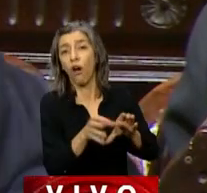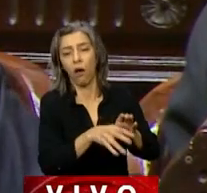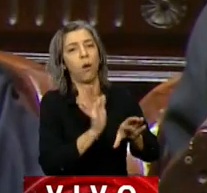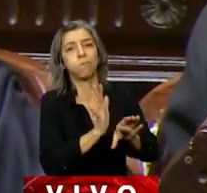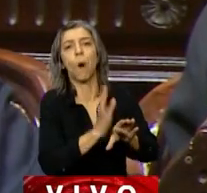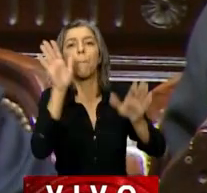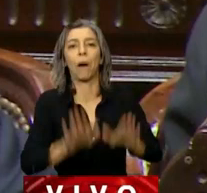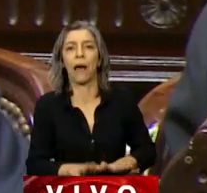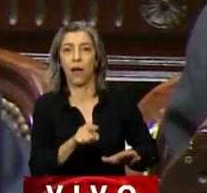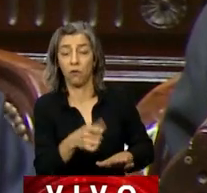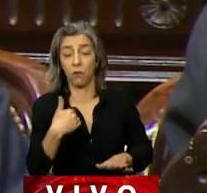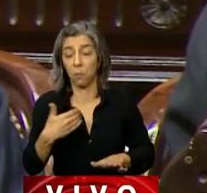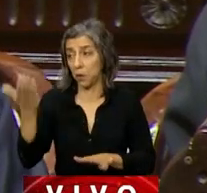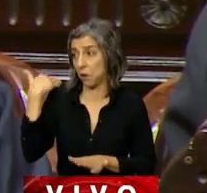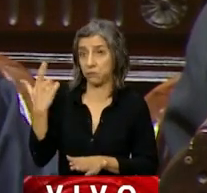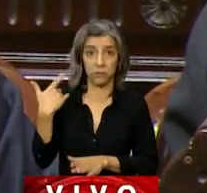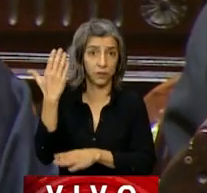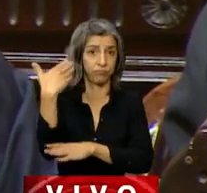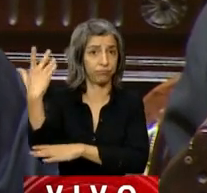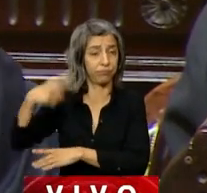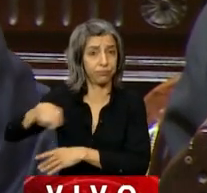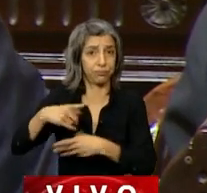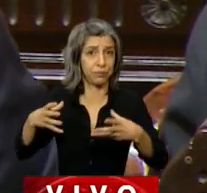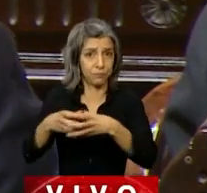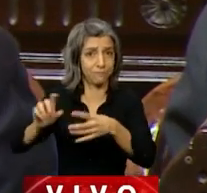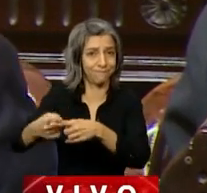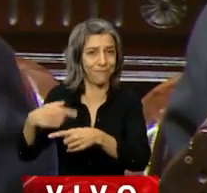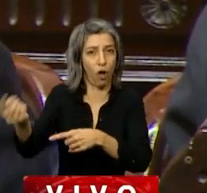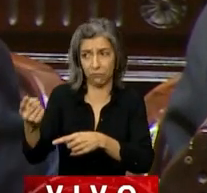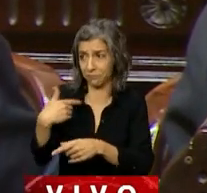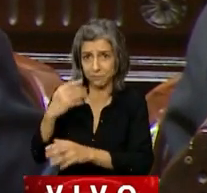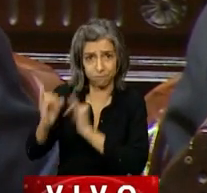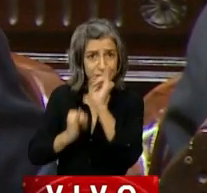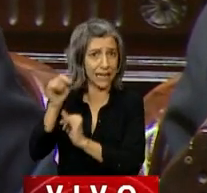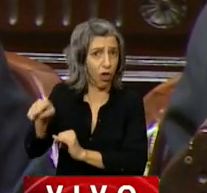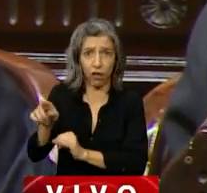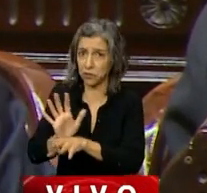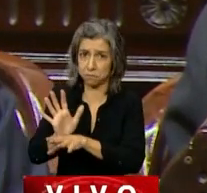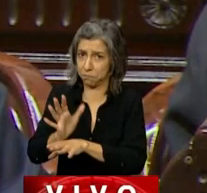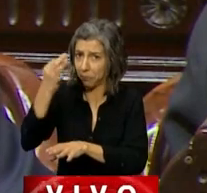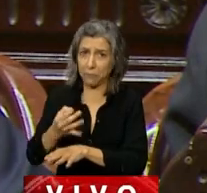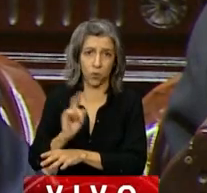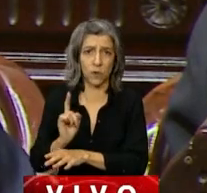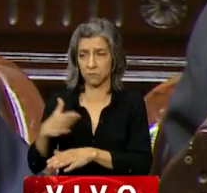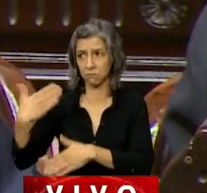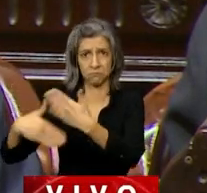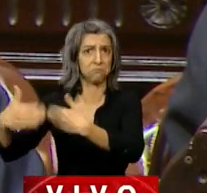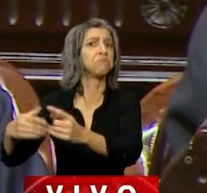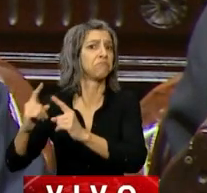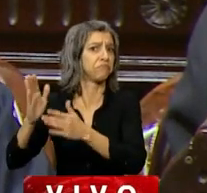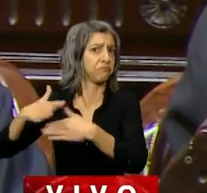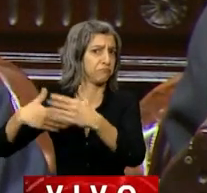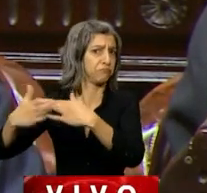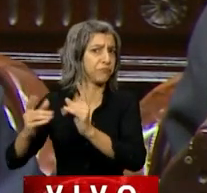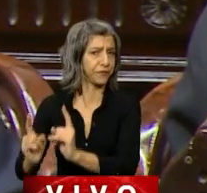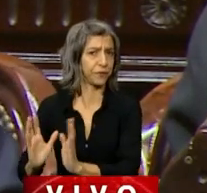ya hemos escuchado por miembros propinantes del otro bloque, eso no fue así. Entonces, ¿quién se va a hacer responsable de esta